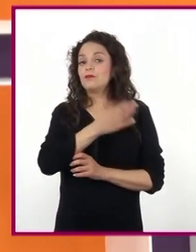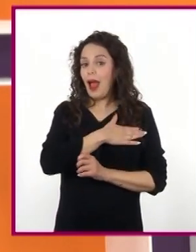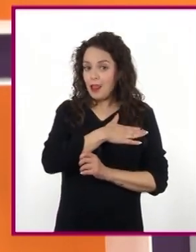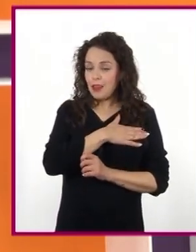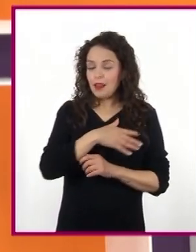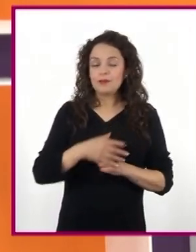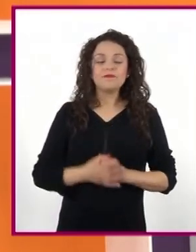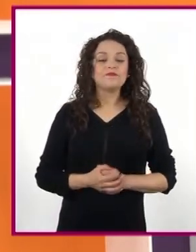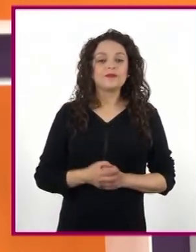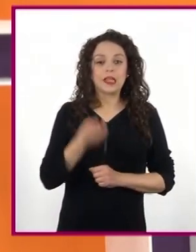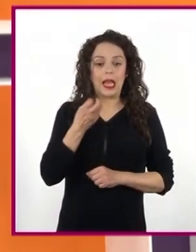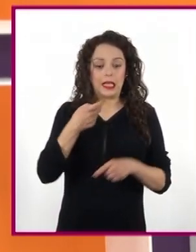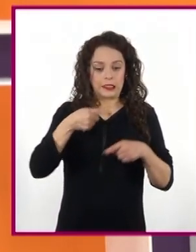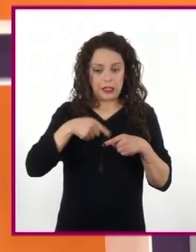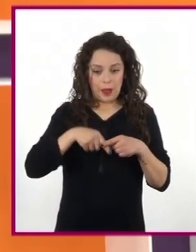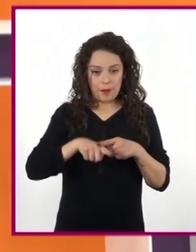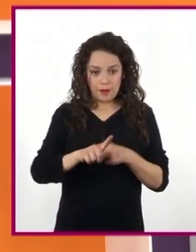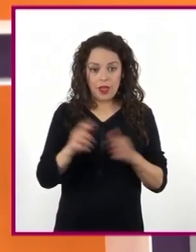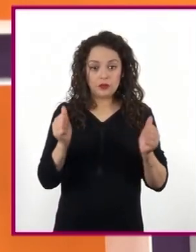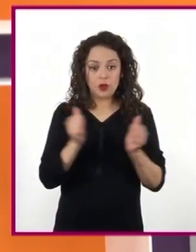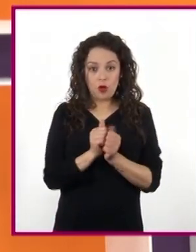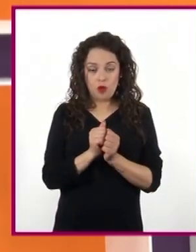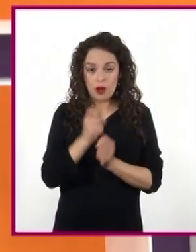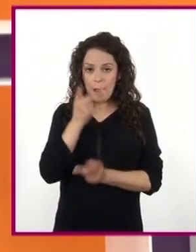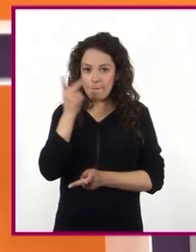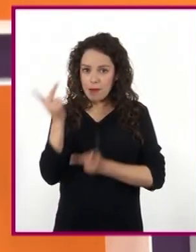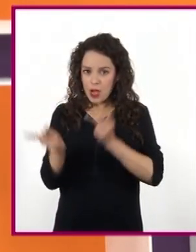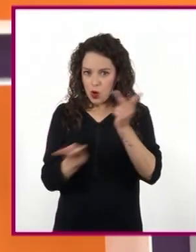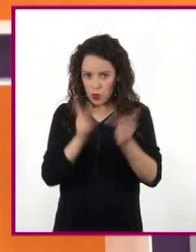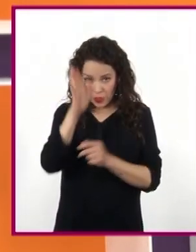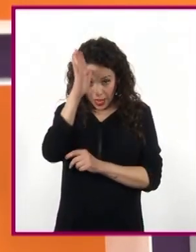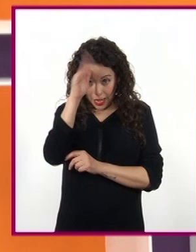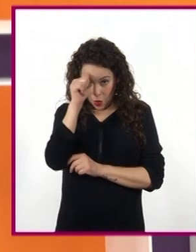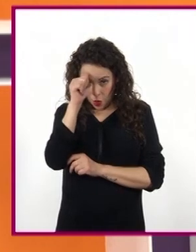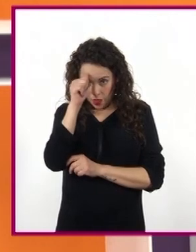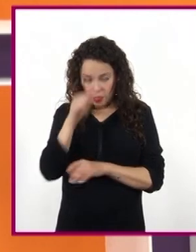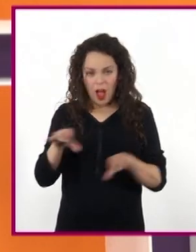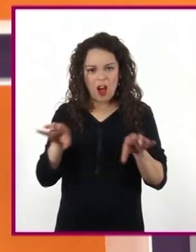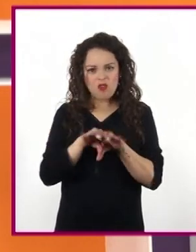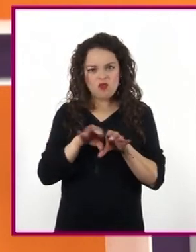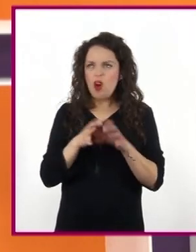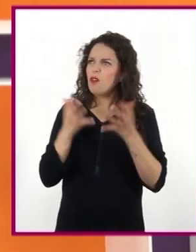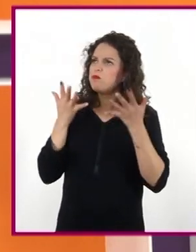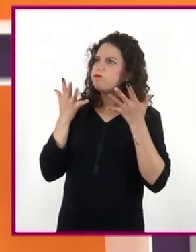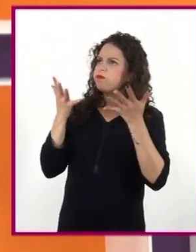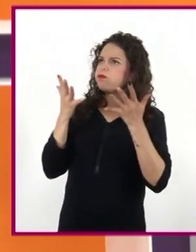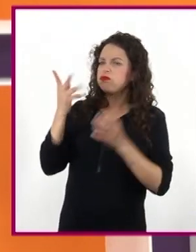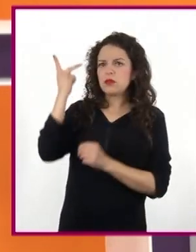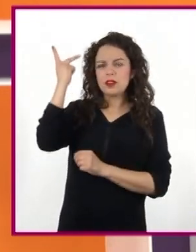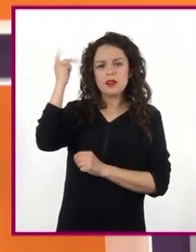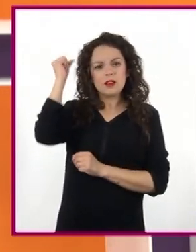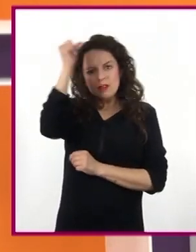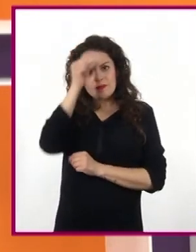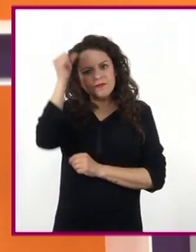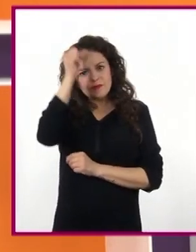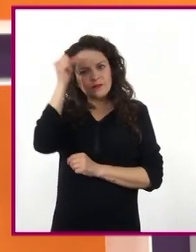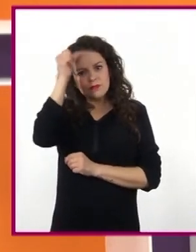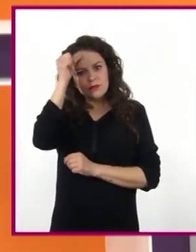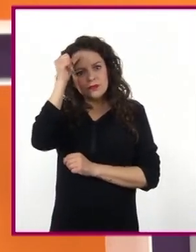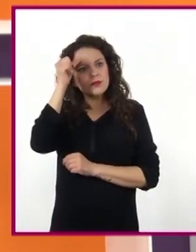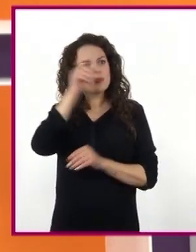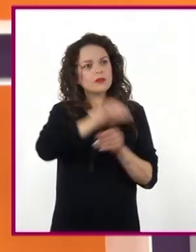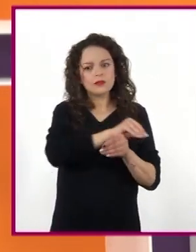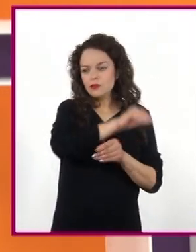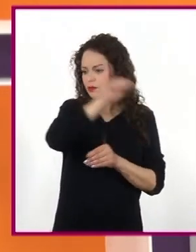Iniciamos la sesión con las preguntas. ¿Cómo fue que los anhelos de los frailes pasaron íntegramente a la minoría